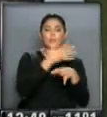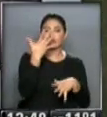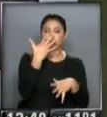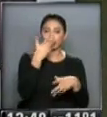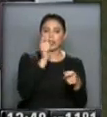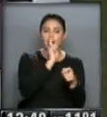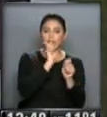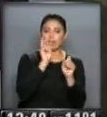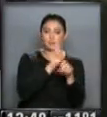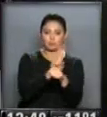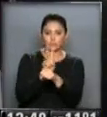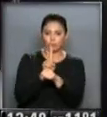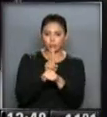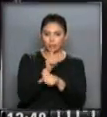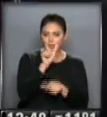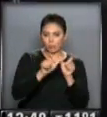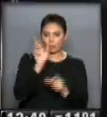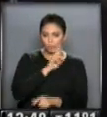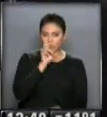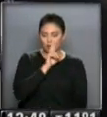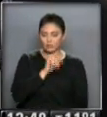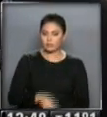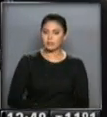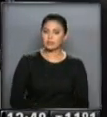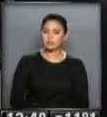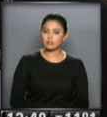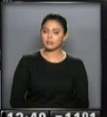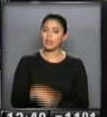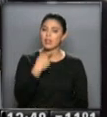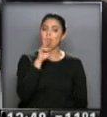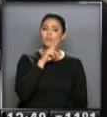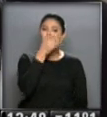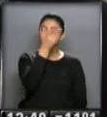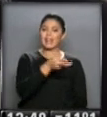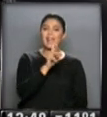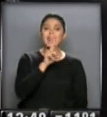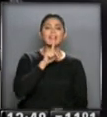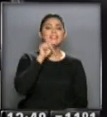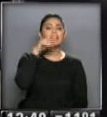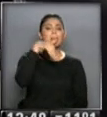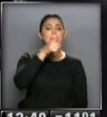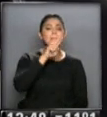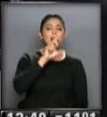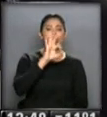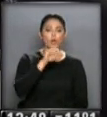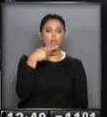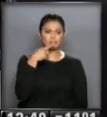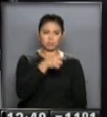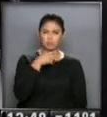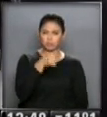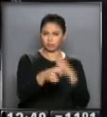y su vestimenta la figura de Susana trimarco No puede ser atacada indiscriminadamente y canc como es